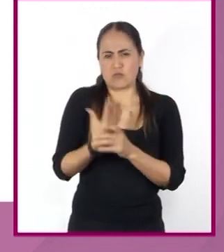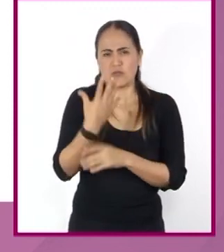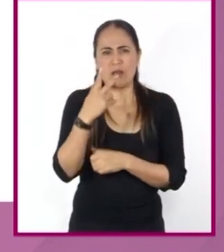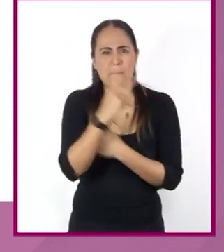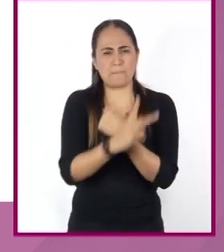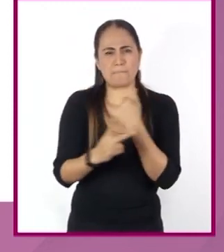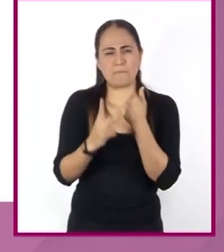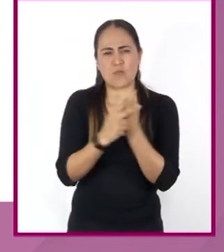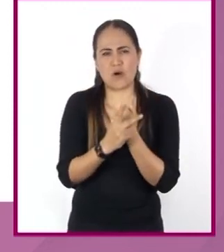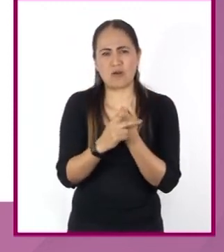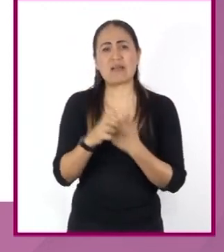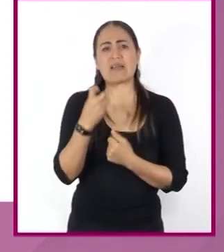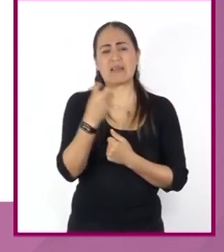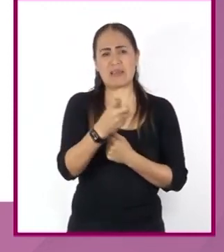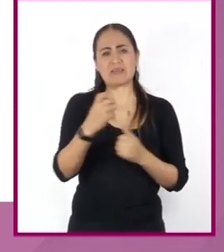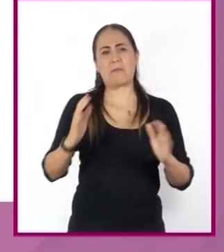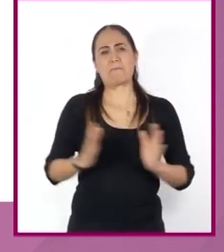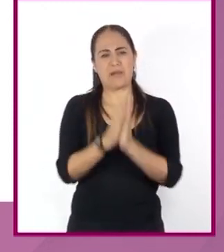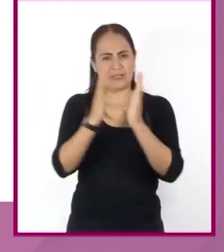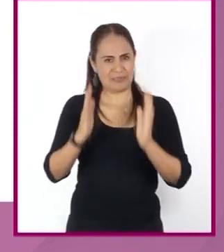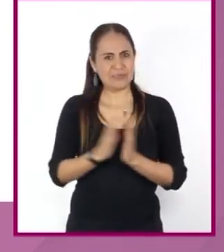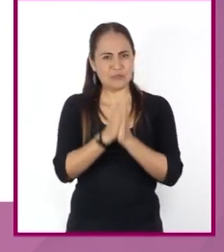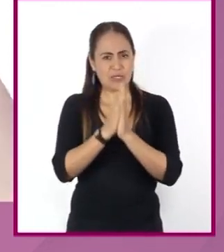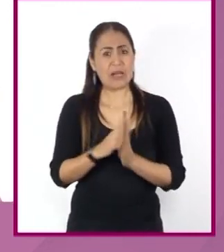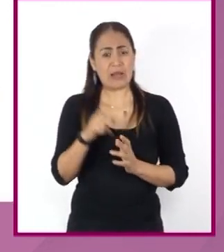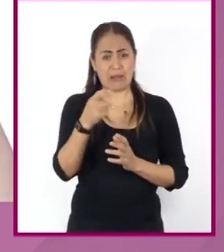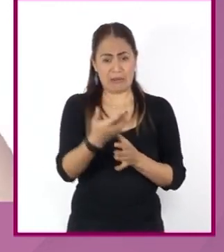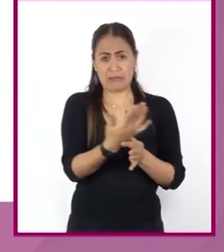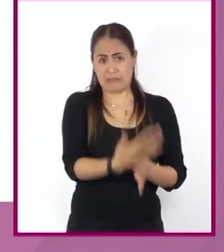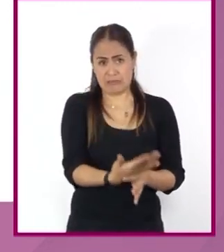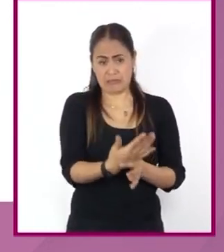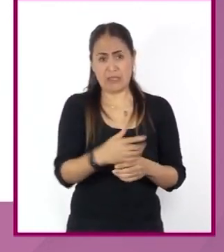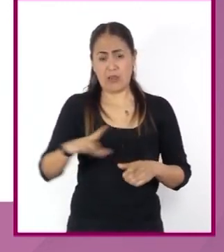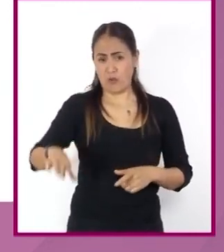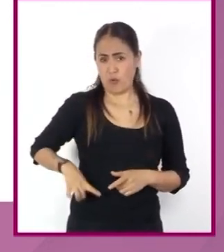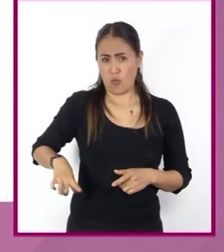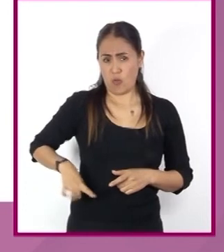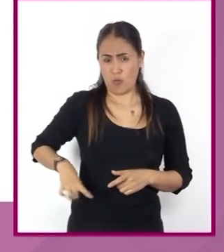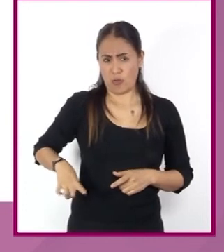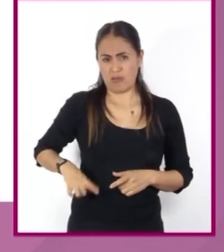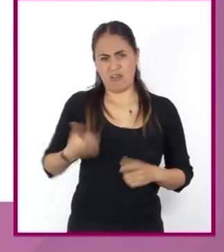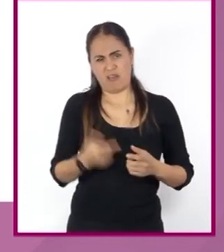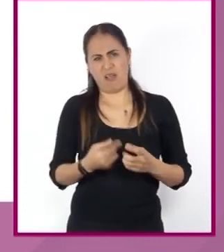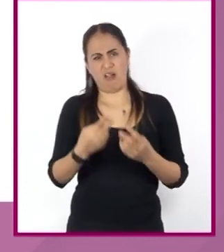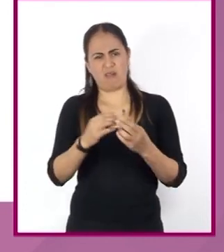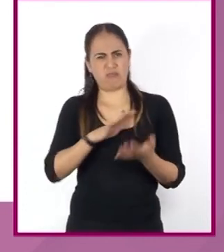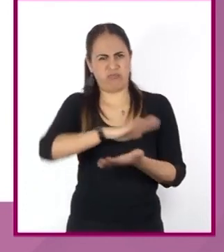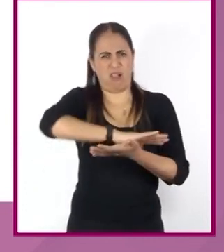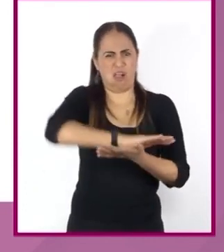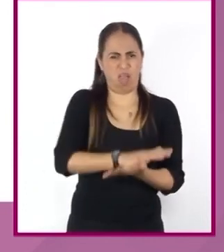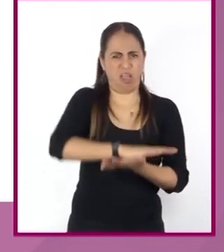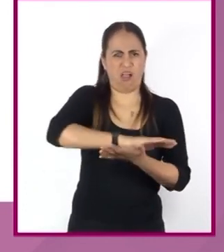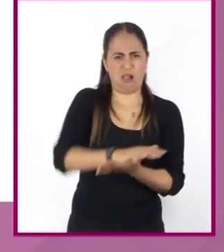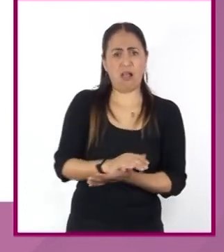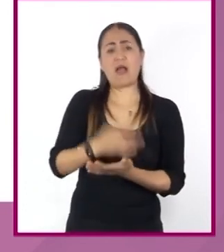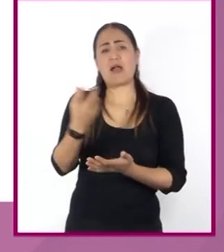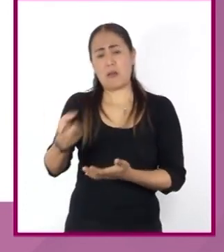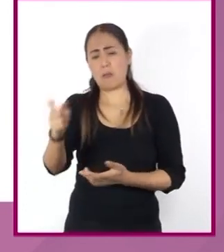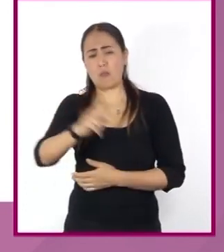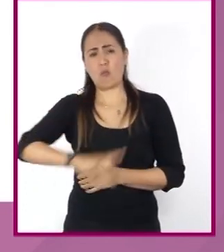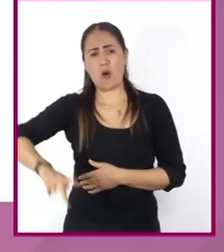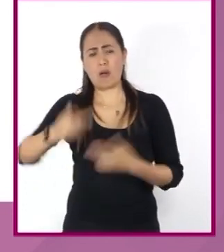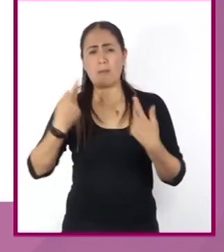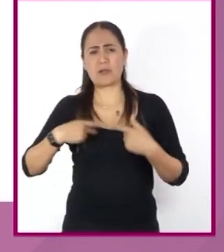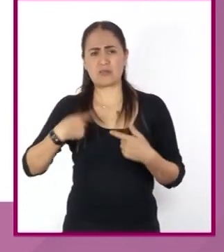democracia, ya que en ella se afirma que cuando una forma de gobierno se hace destructora, es derecho del pueblo alterarla